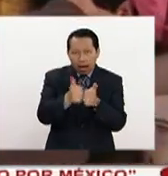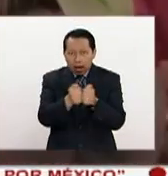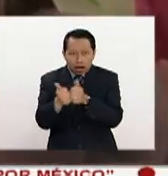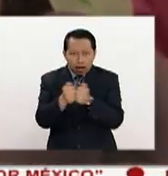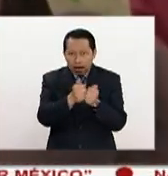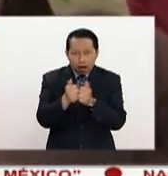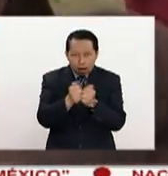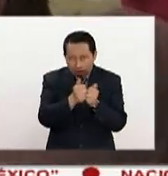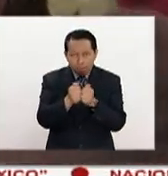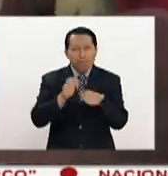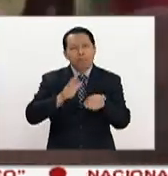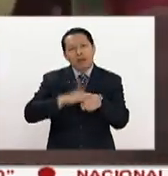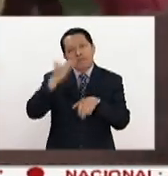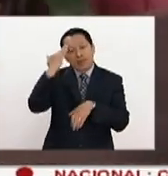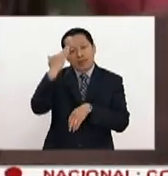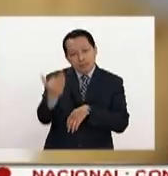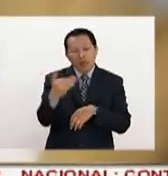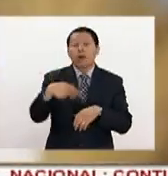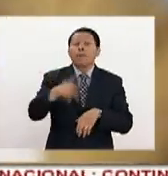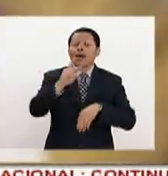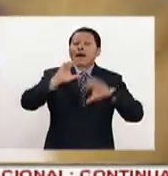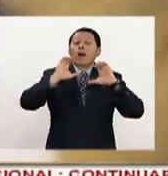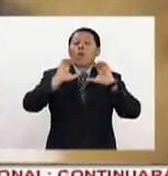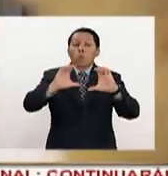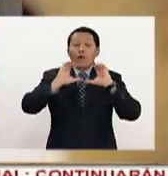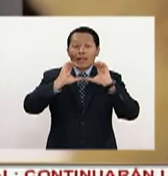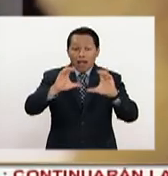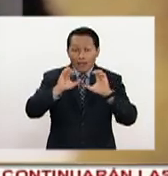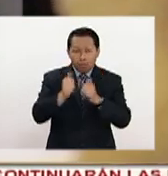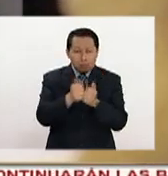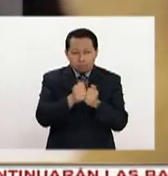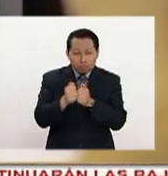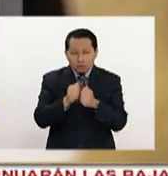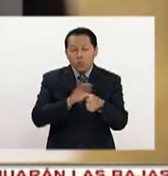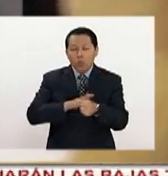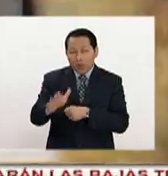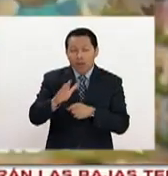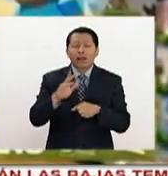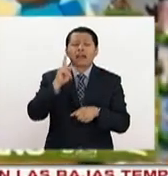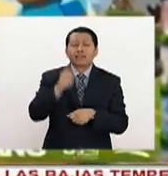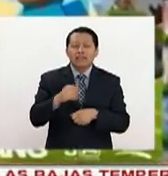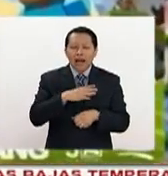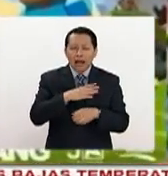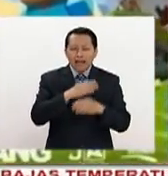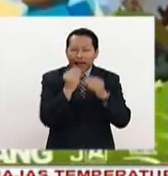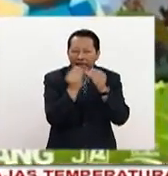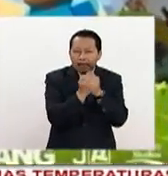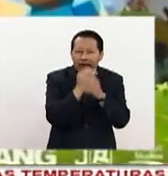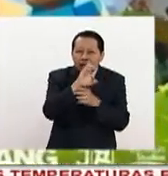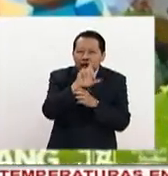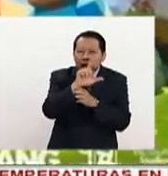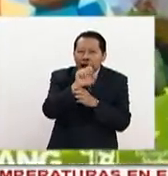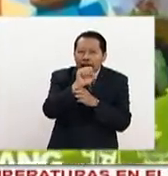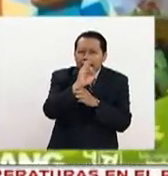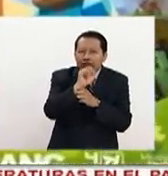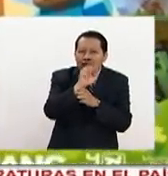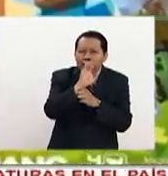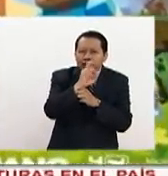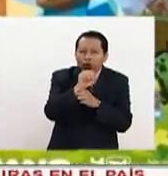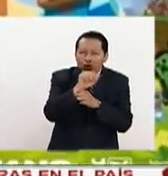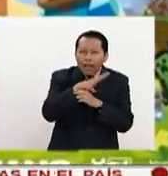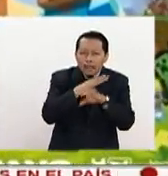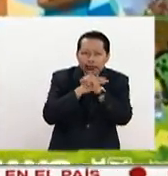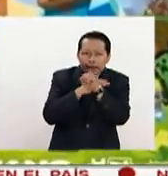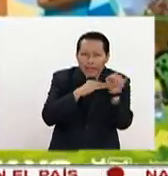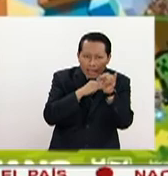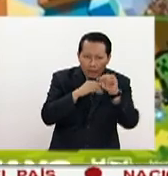suceda. Sin embargo, hay que cuidar la clasificación de los videojuegos. Hay una clasificación que viene en el borde inferior izquierdo de